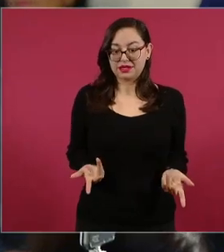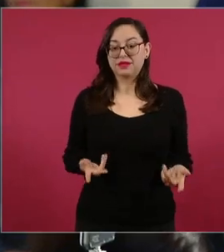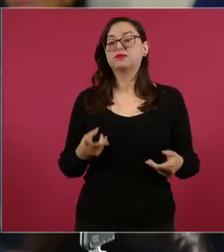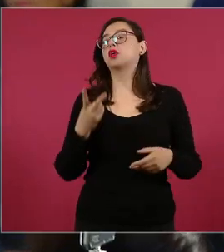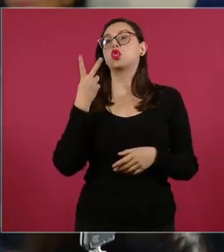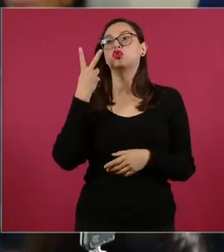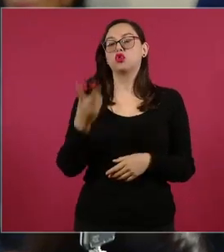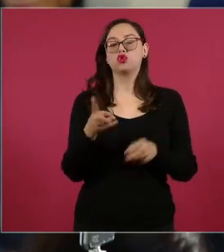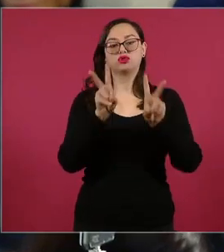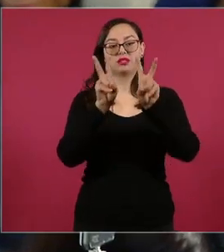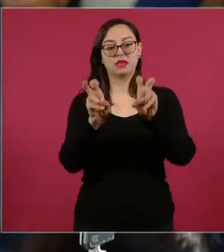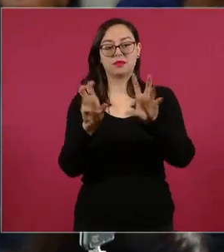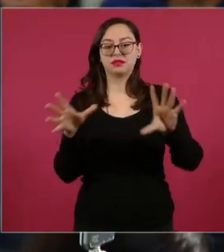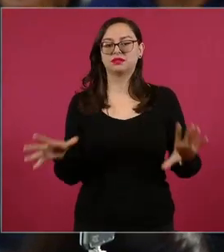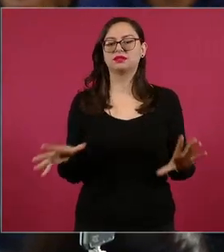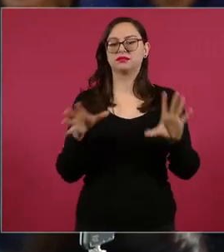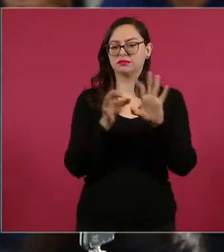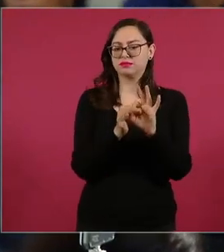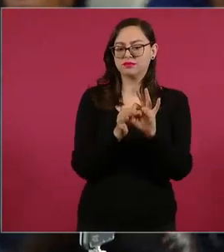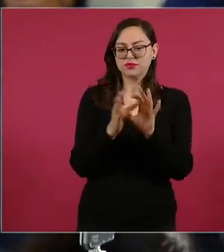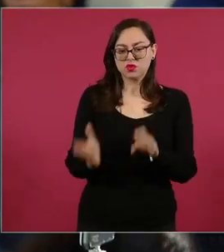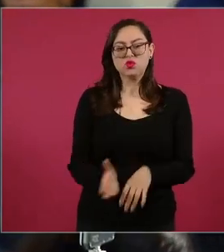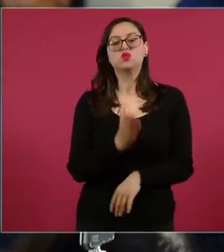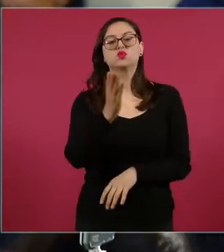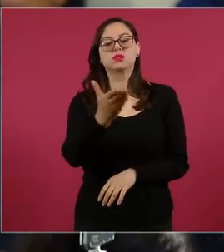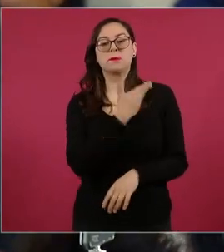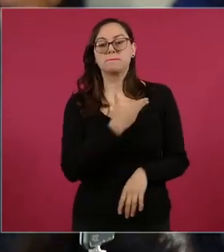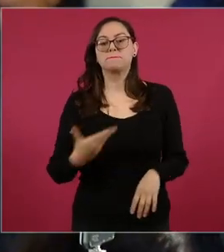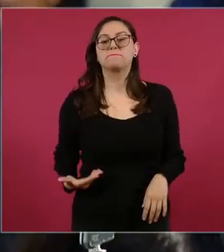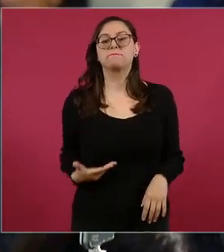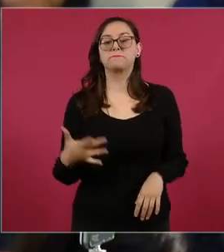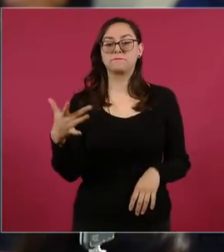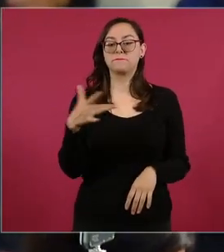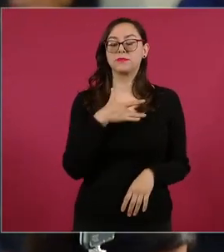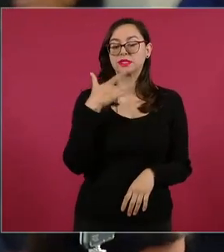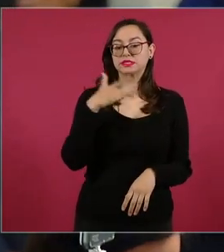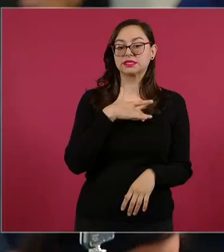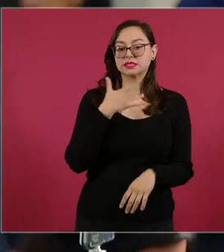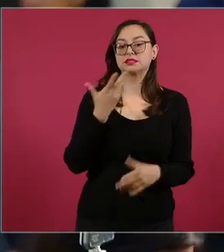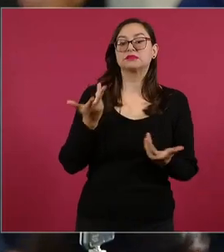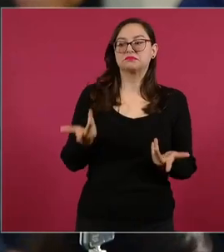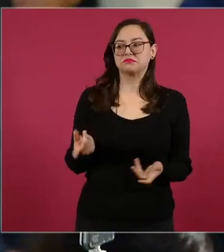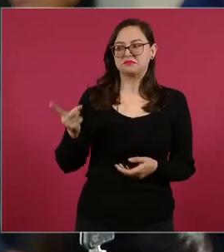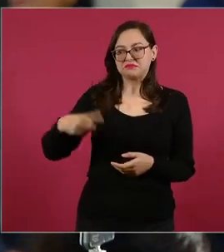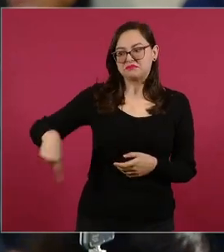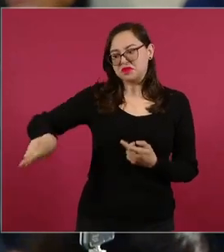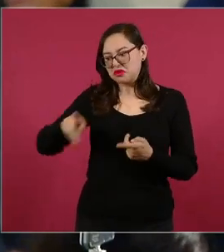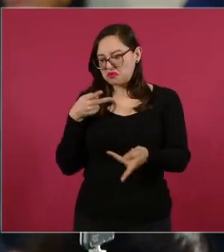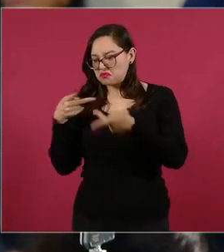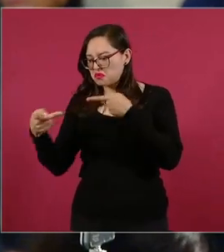la sobrerepresentación. Preguntarle, presidente, ¿cómo ve esta acción que están preparando los integrantes del Poder